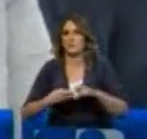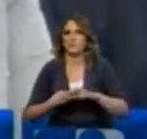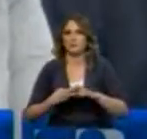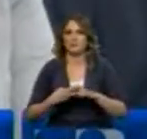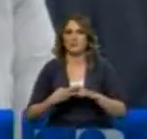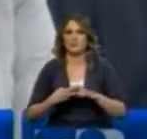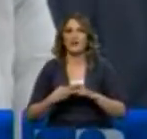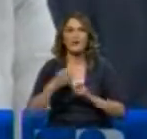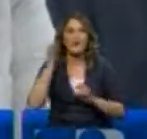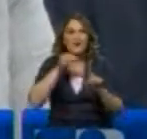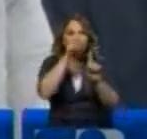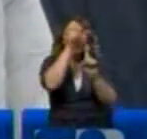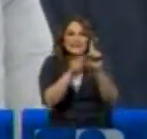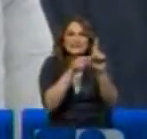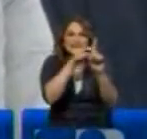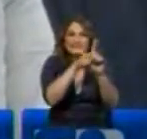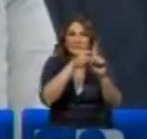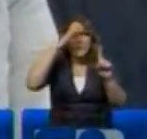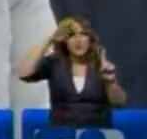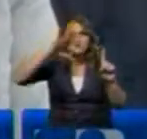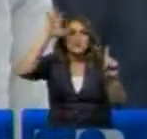detención número 57.